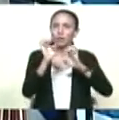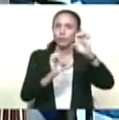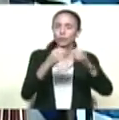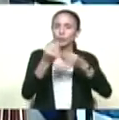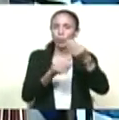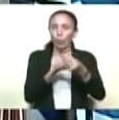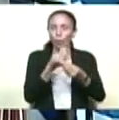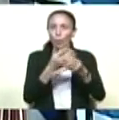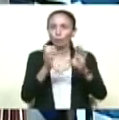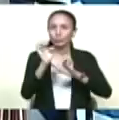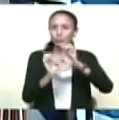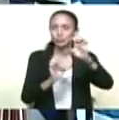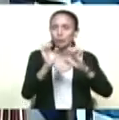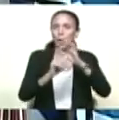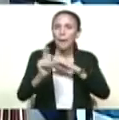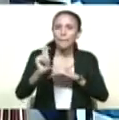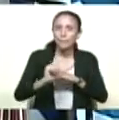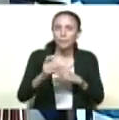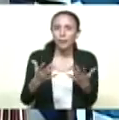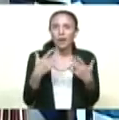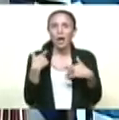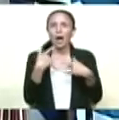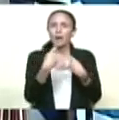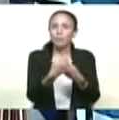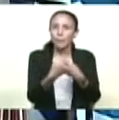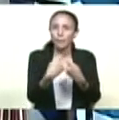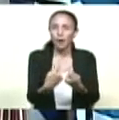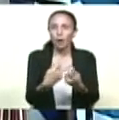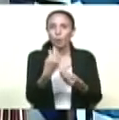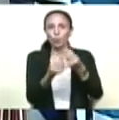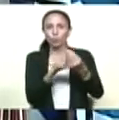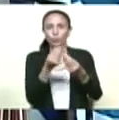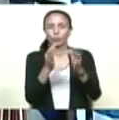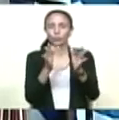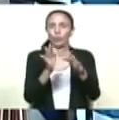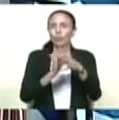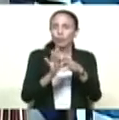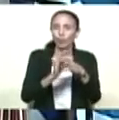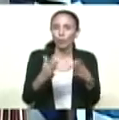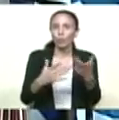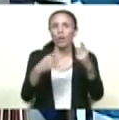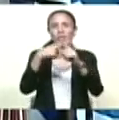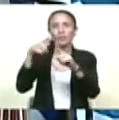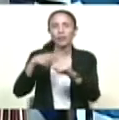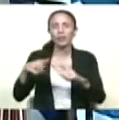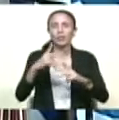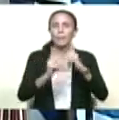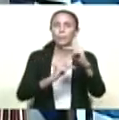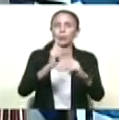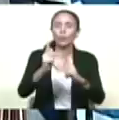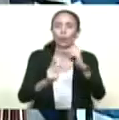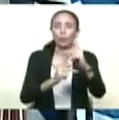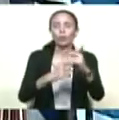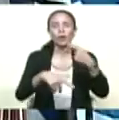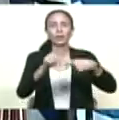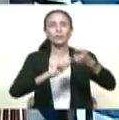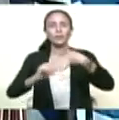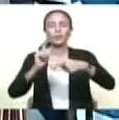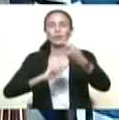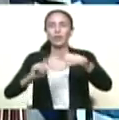mensual de precios para las diferentes fórmulas de sus diversos productos cotizados en el mercado internacional